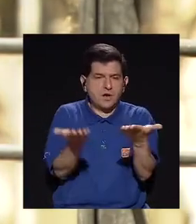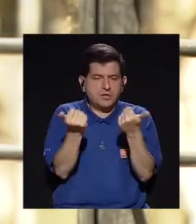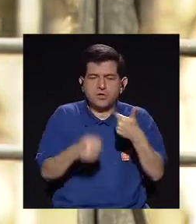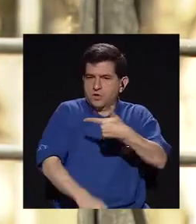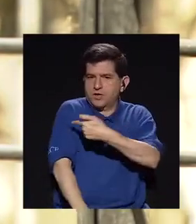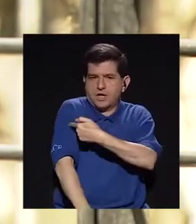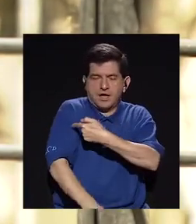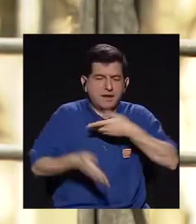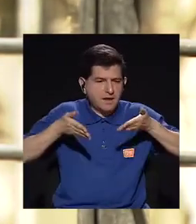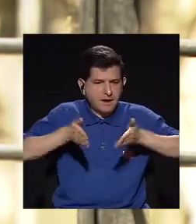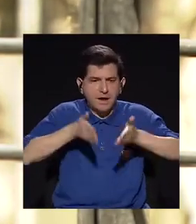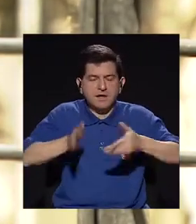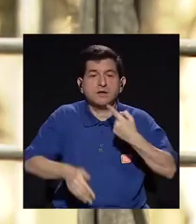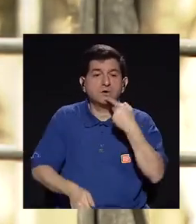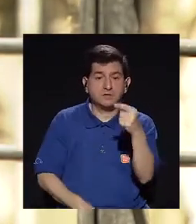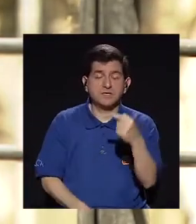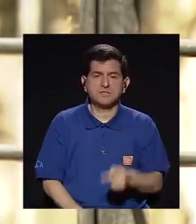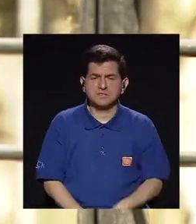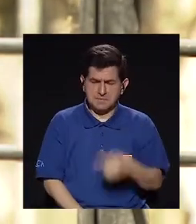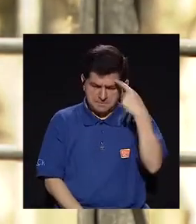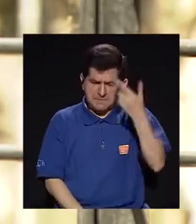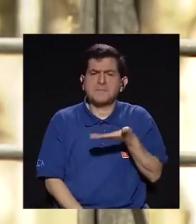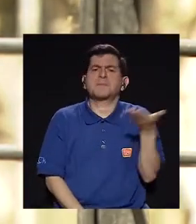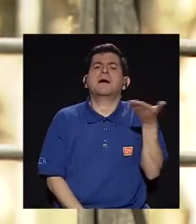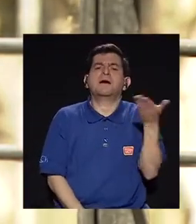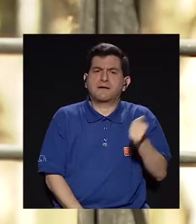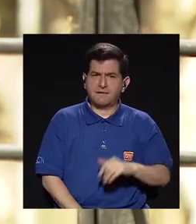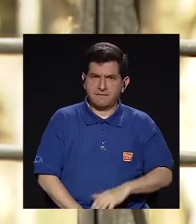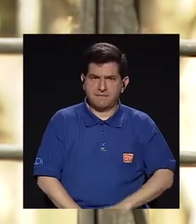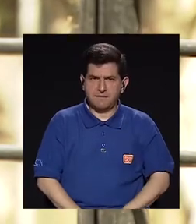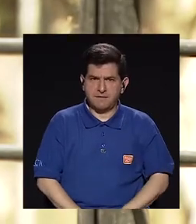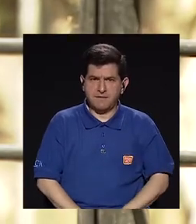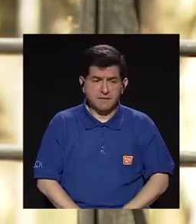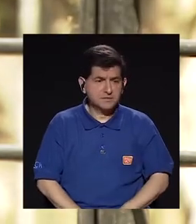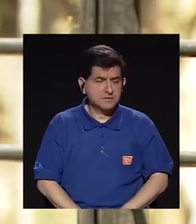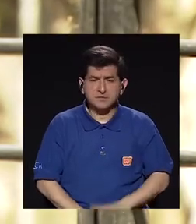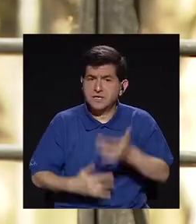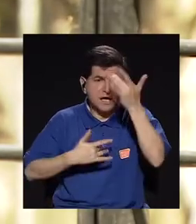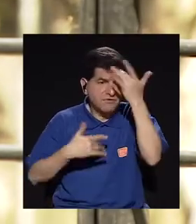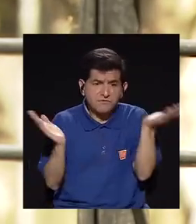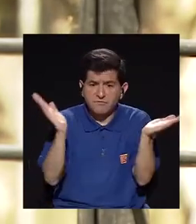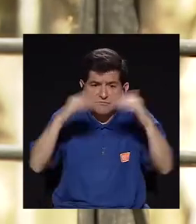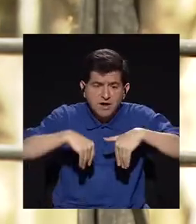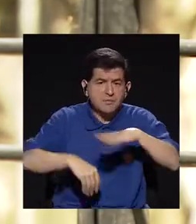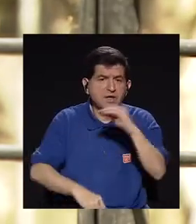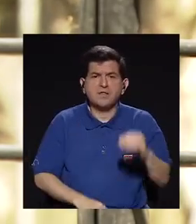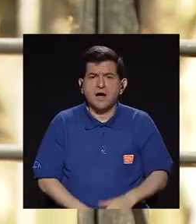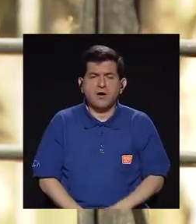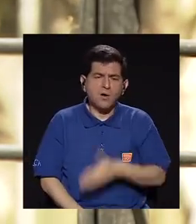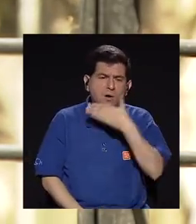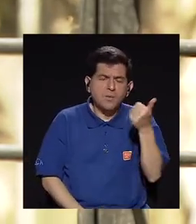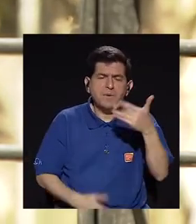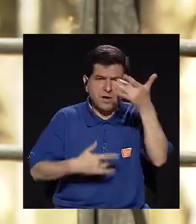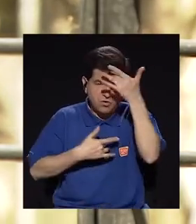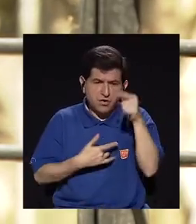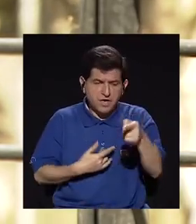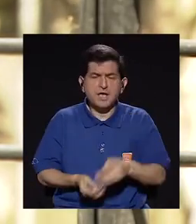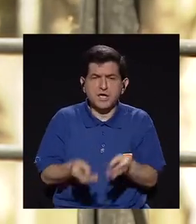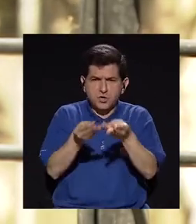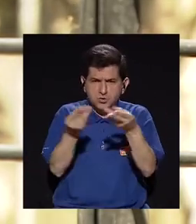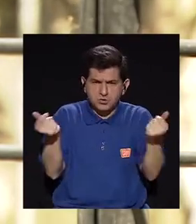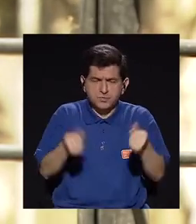No quieren vacunar a sus hijos porque dicen que para qué los van a vacunar si no hay enfermedades o que se enfermen y que ellos